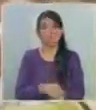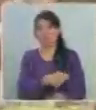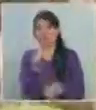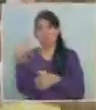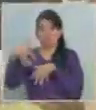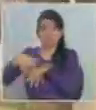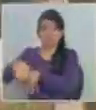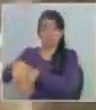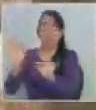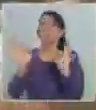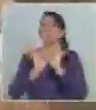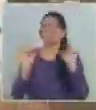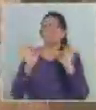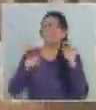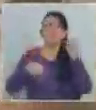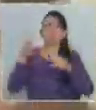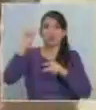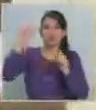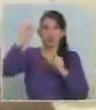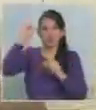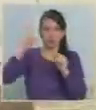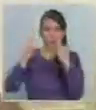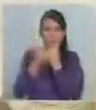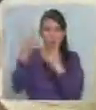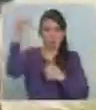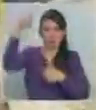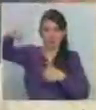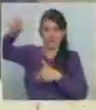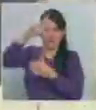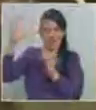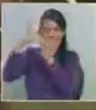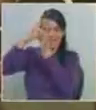Los simpatizantes del gobierno se concentrarán en la Plaza